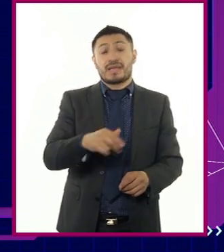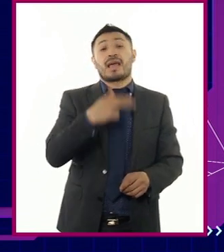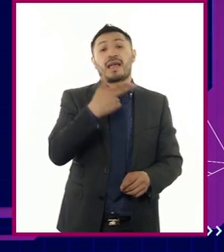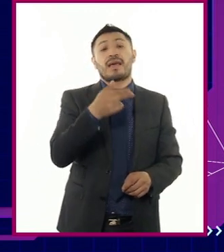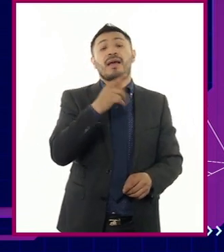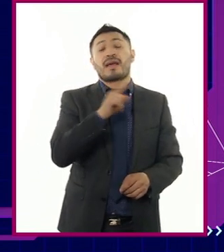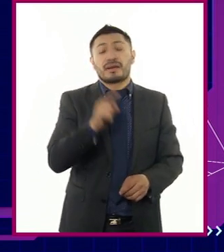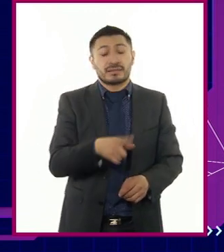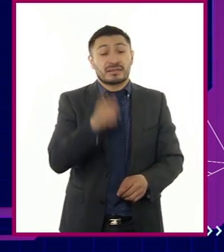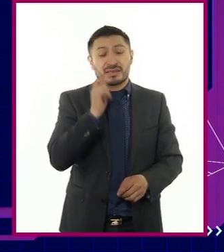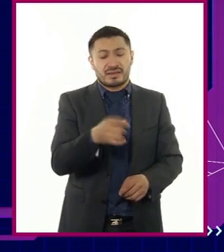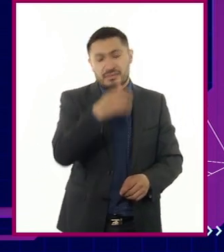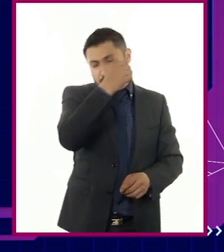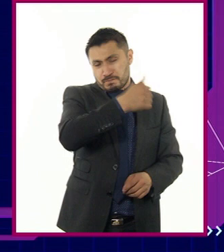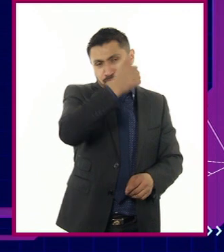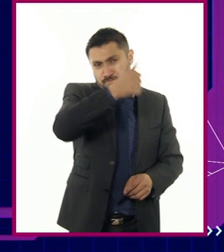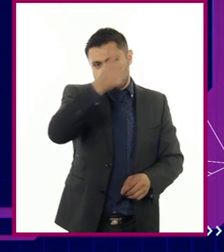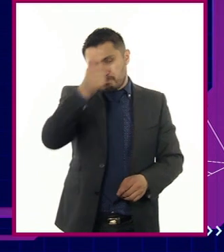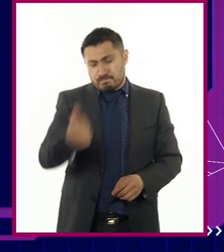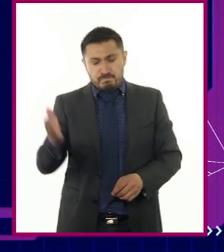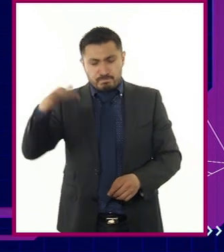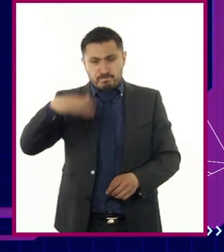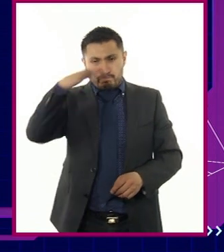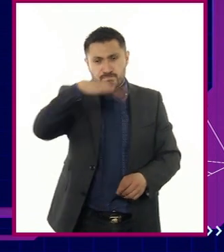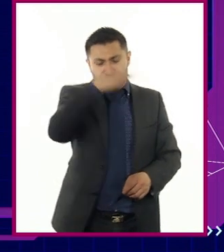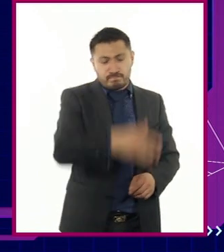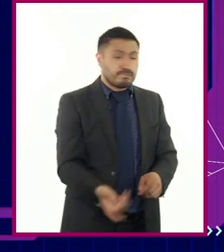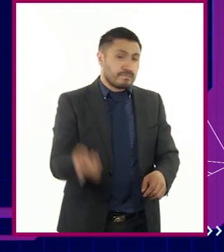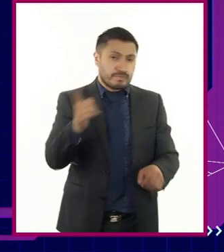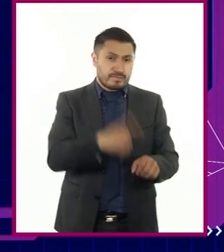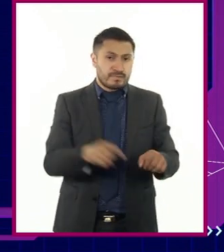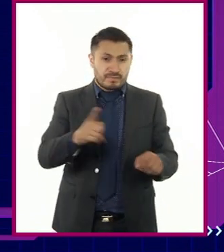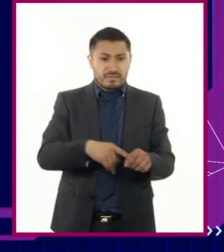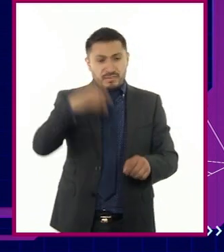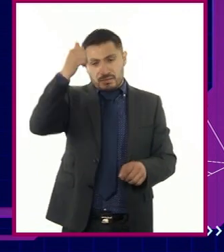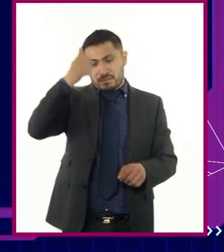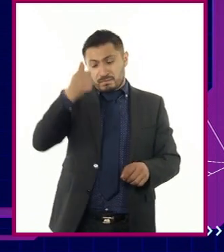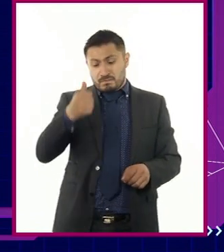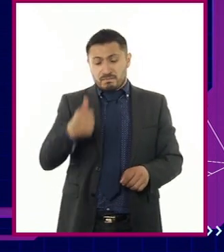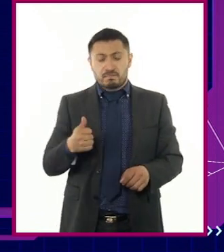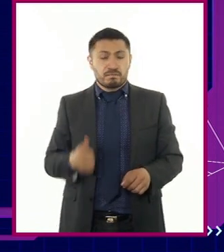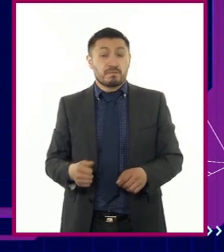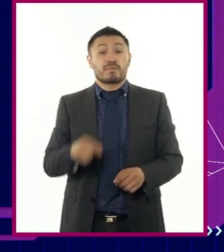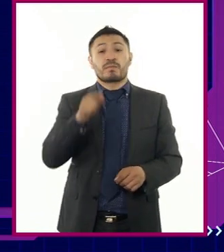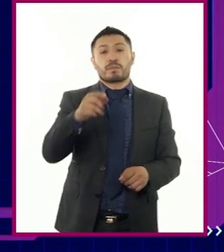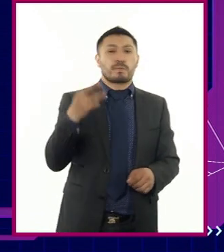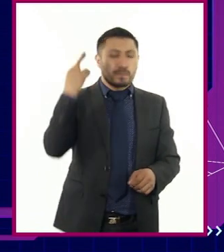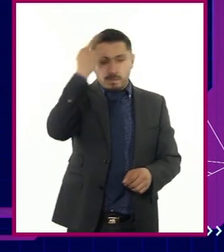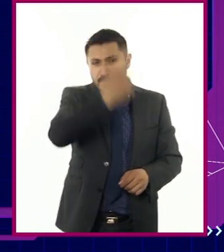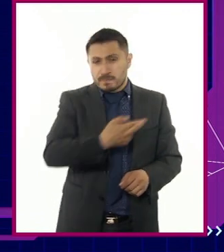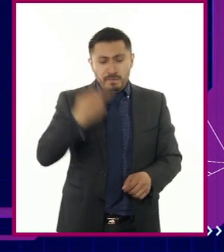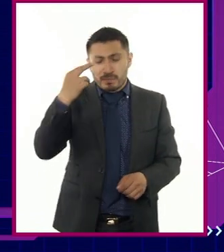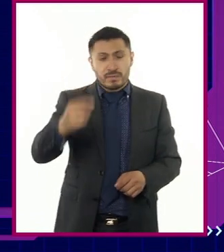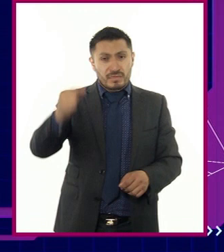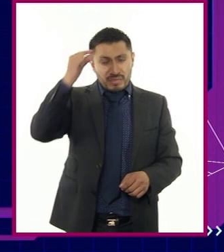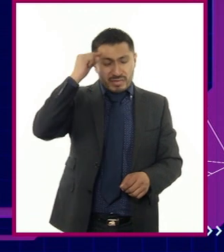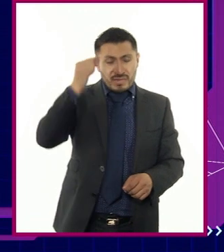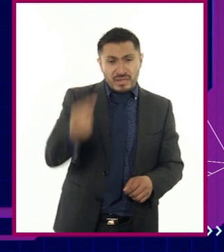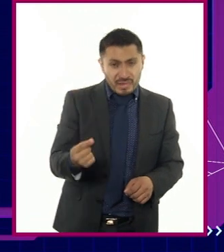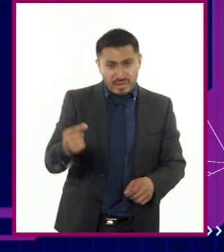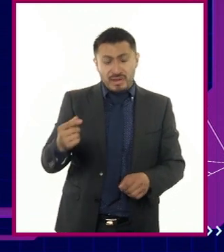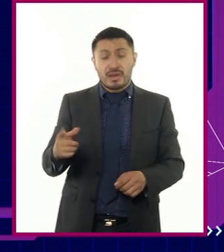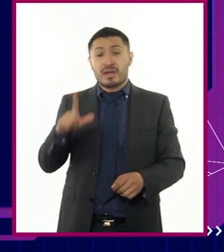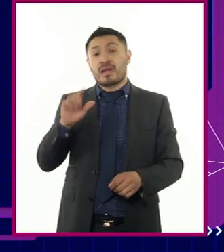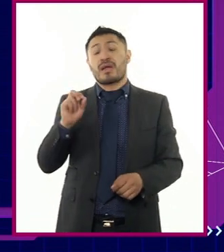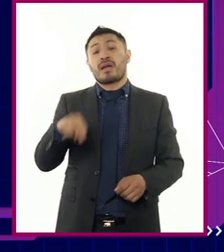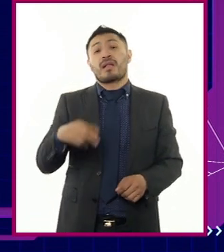corresponde a cada longitud de onda y color respectivamente. Observen a detalle los coeficientes de la longitud de